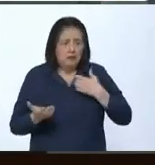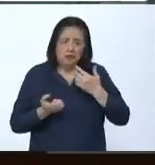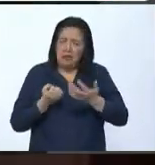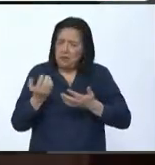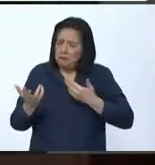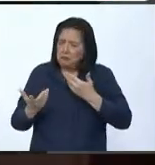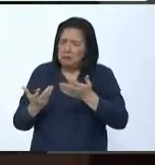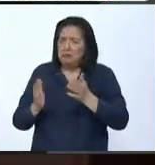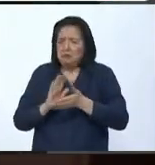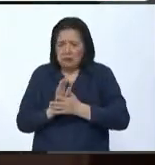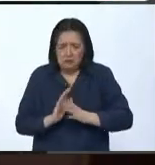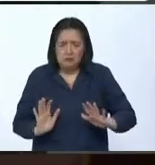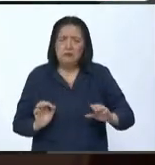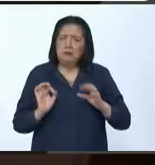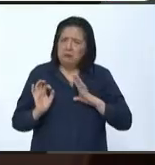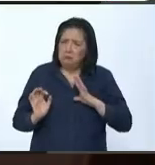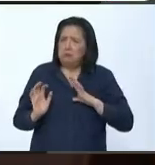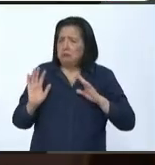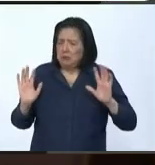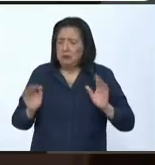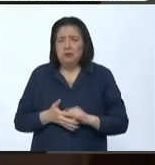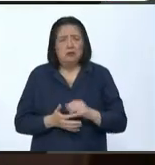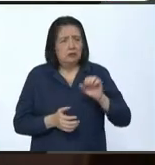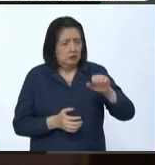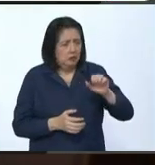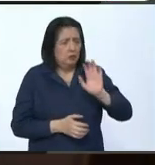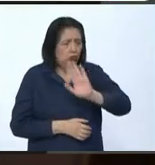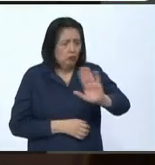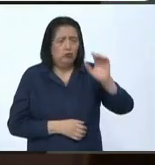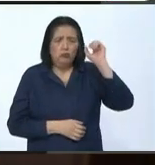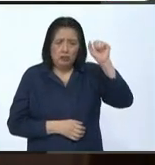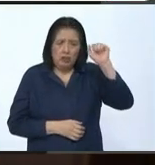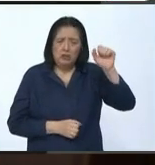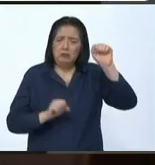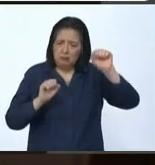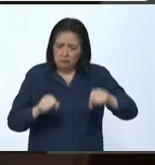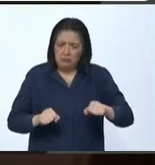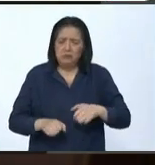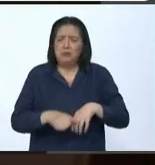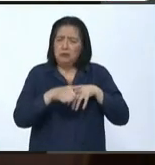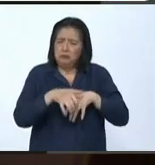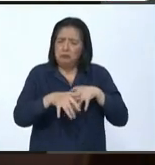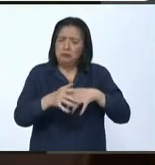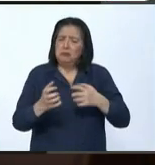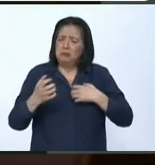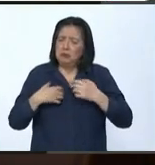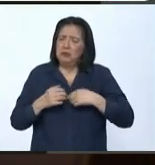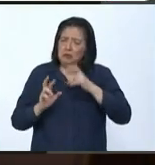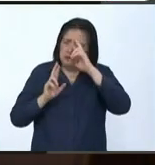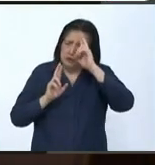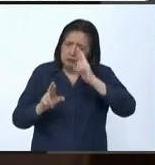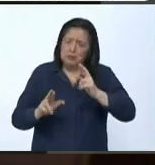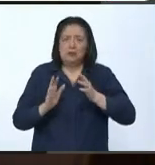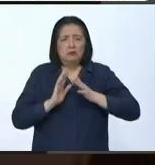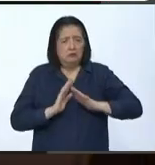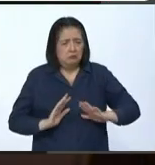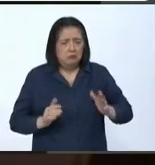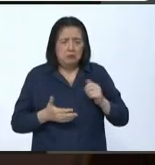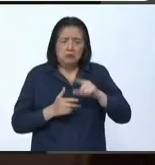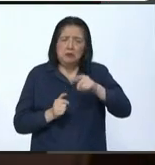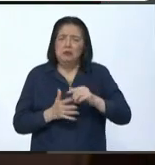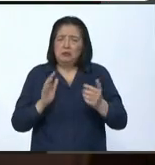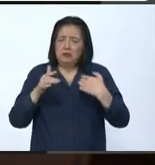manifestaron pacíficamente y ejercieron su derecho a la protesta respetando el orden y la legalidad.